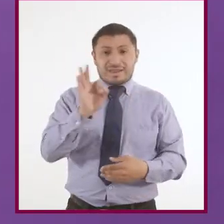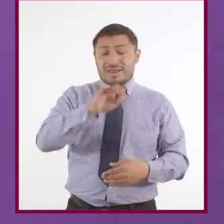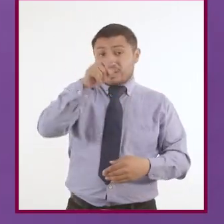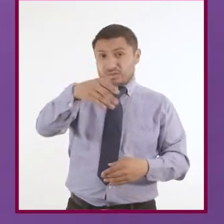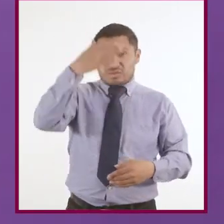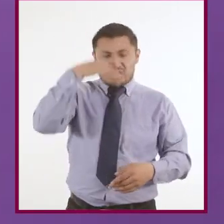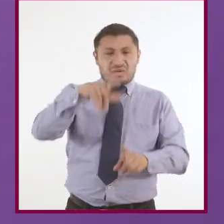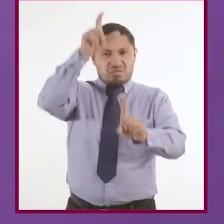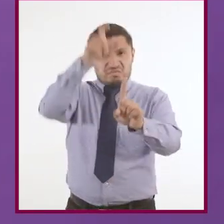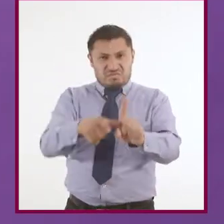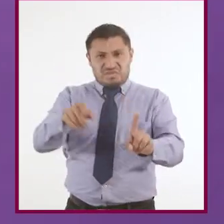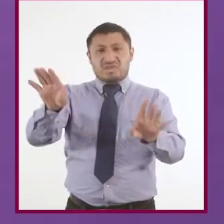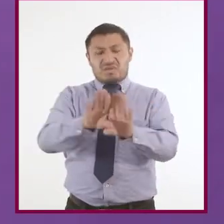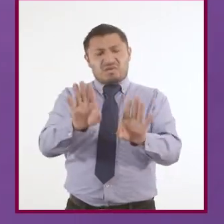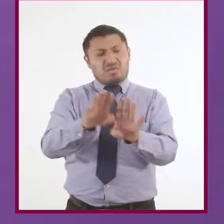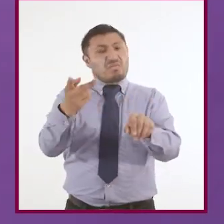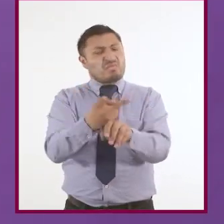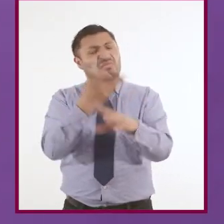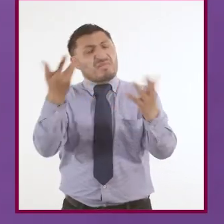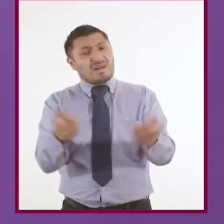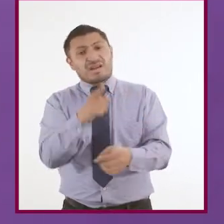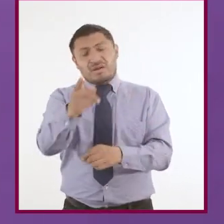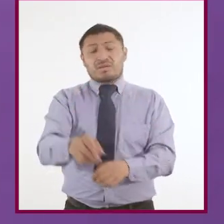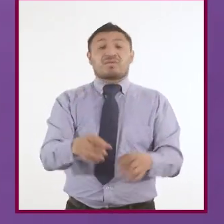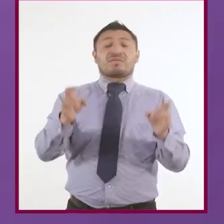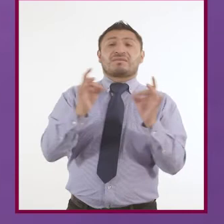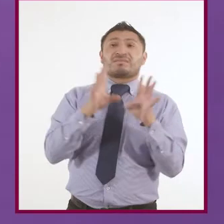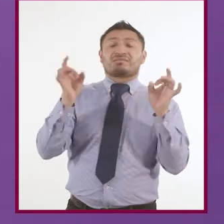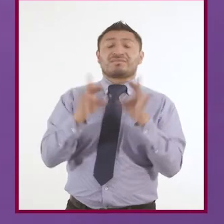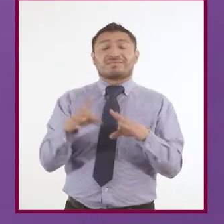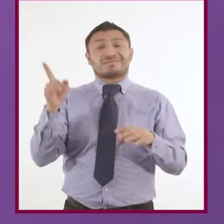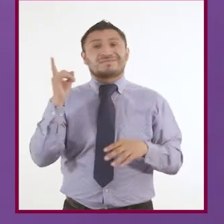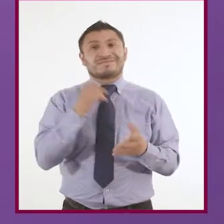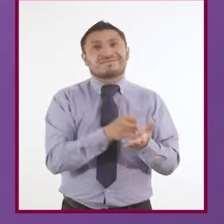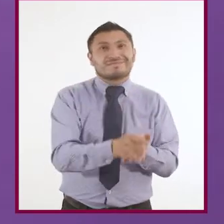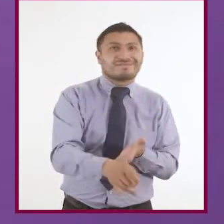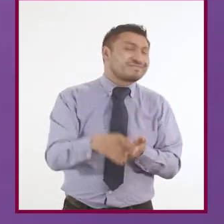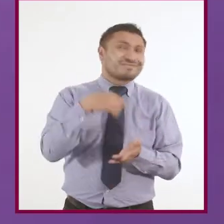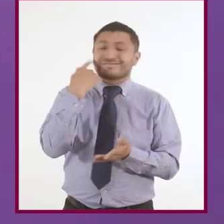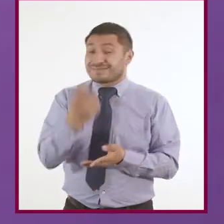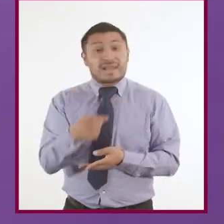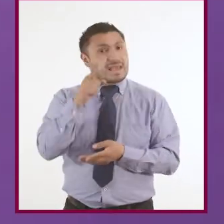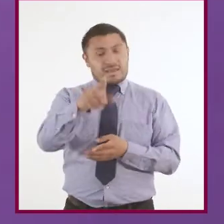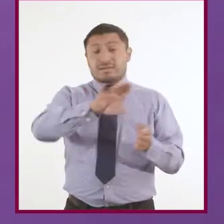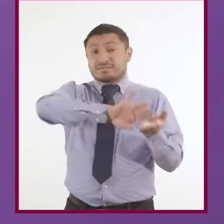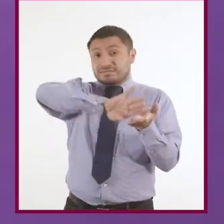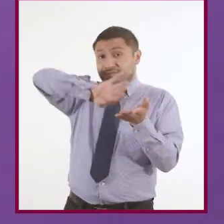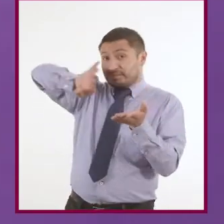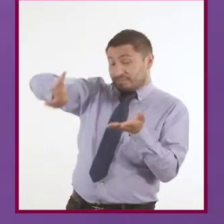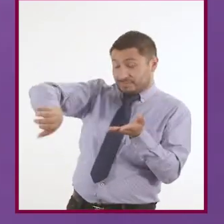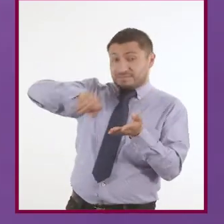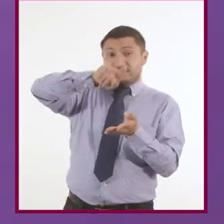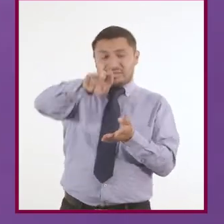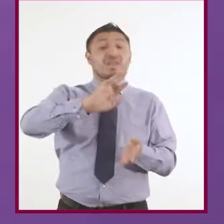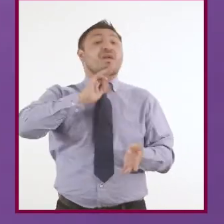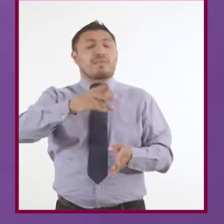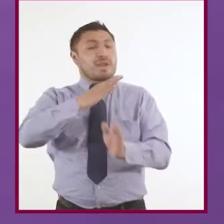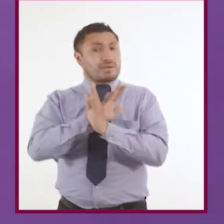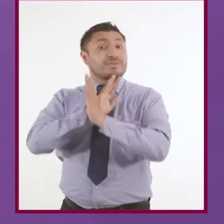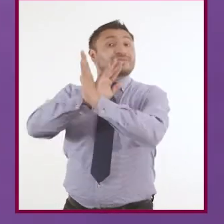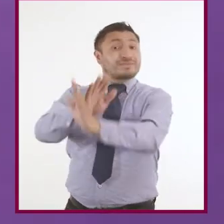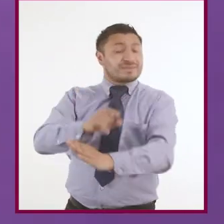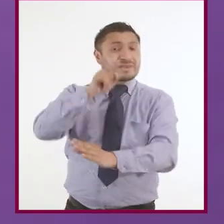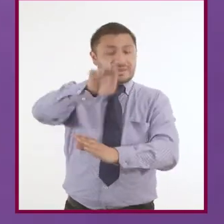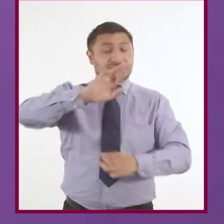y cómo reaccionas, evita ponerte en situaciones que te lleven a tomar decisiones que no quieras tomar y cuyas consecuencias quisieras evitar.